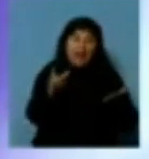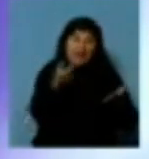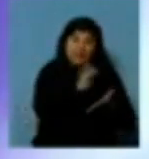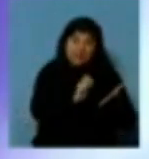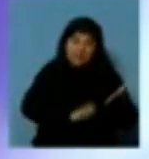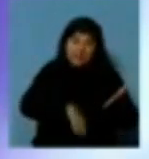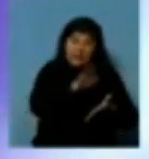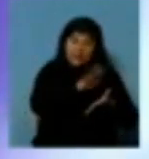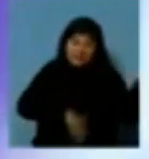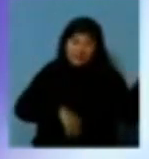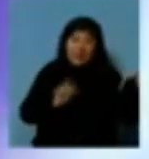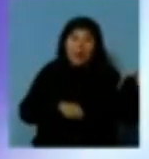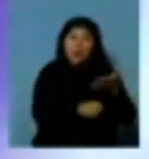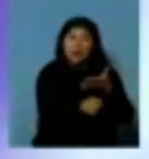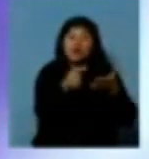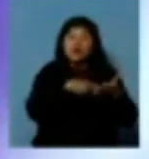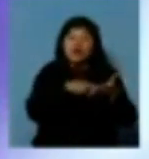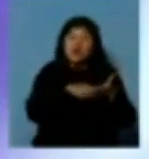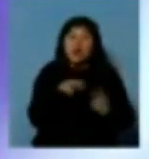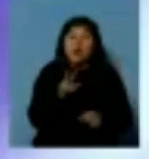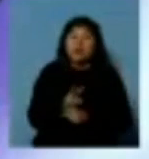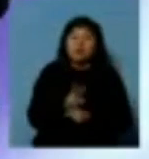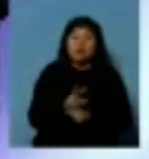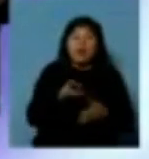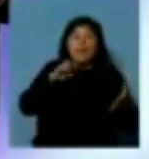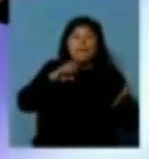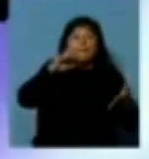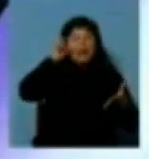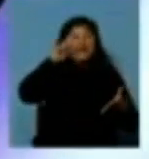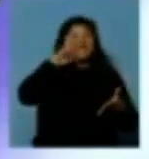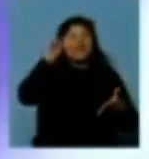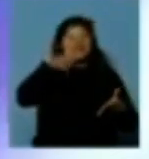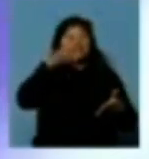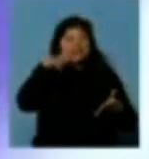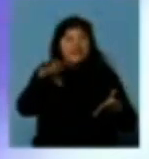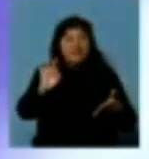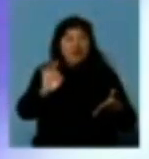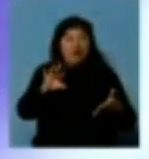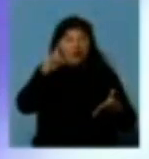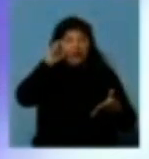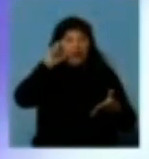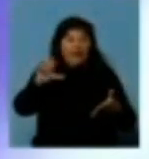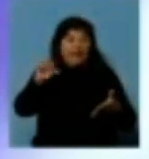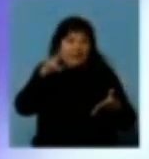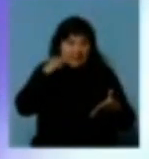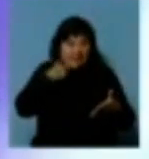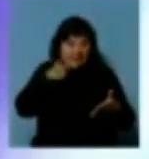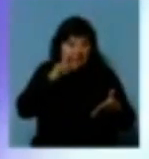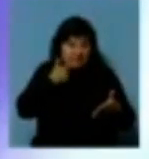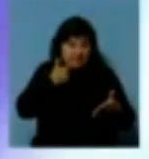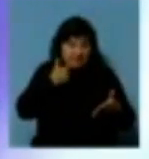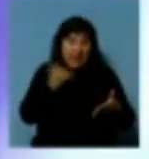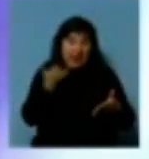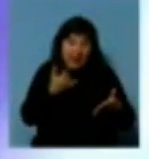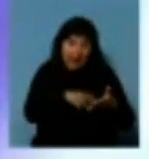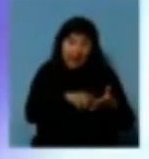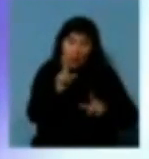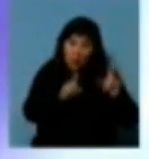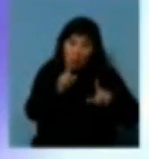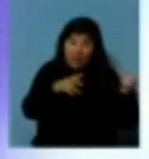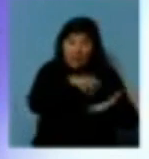de crisis. Hay algunas empresas que puede ser que cierren por esta situación. Hay despidos o